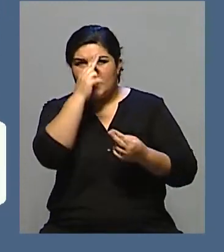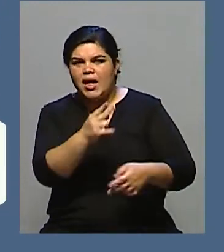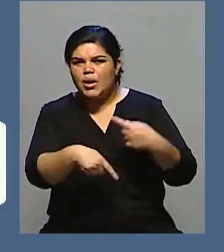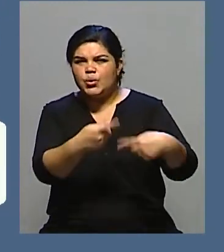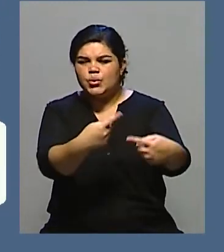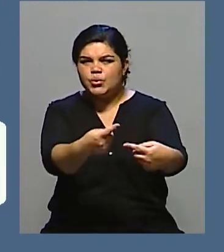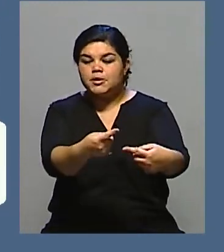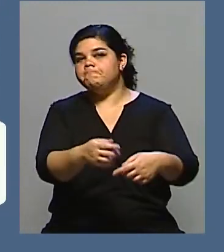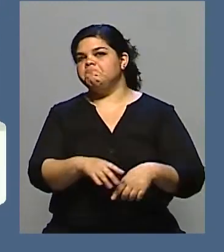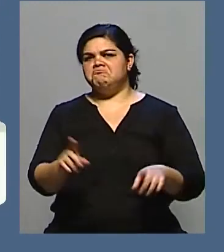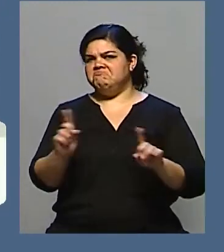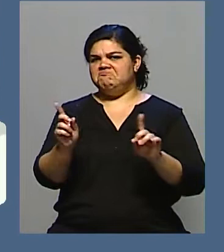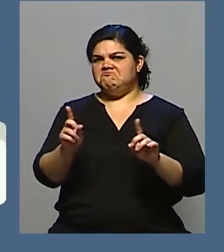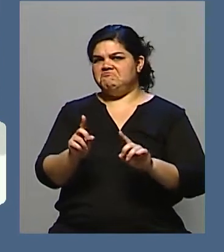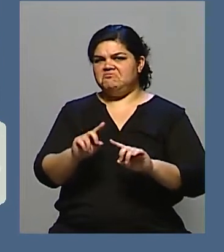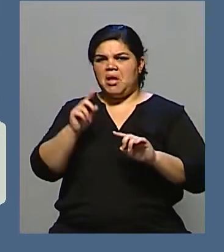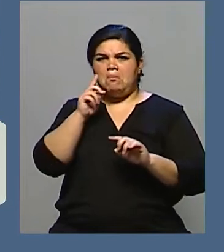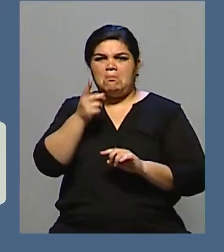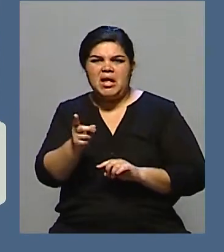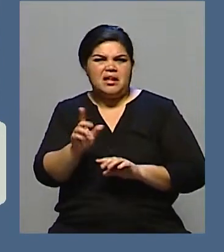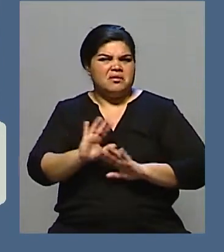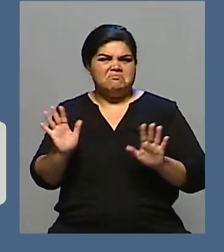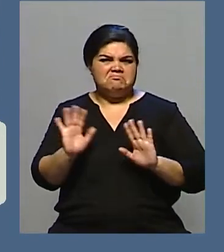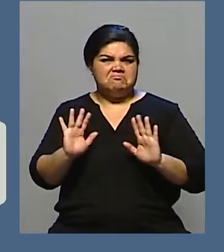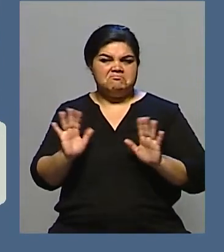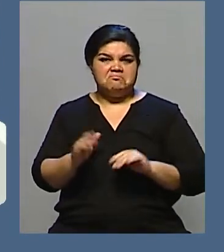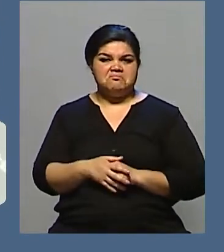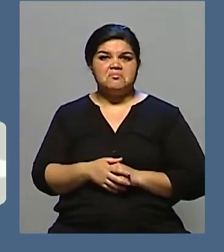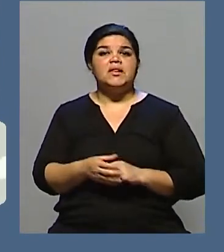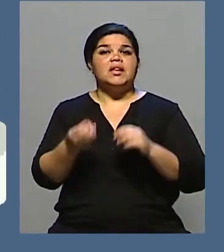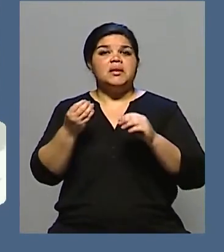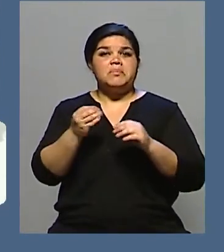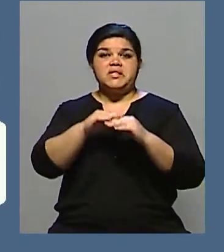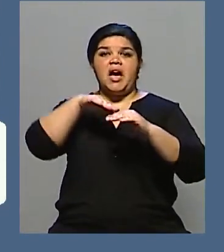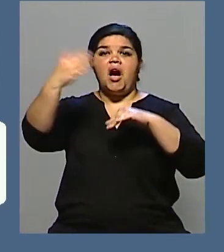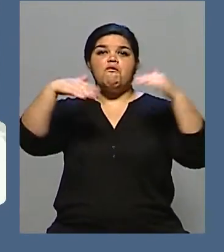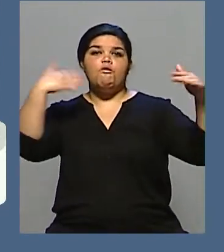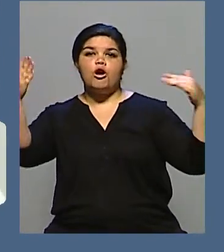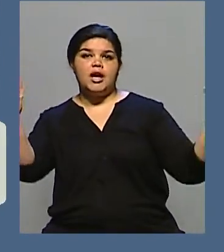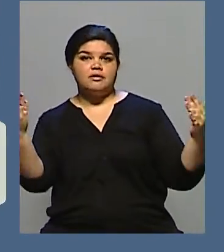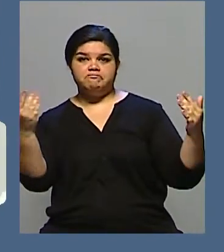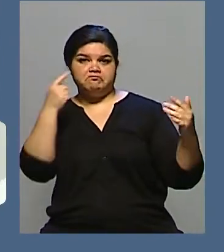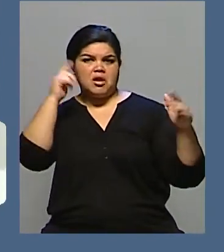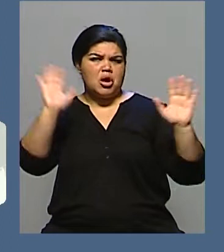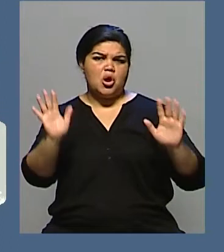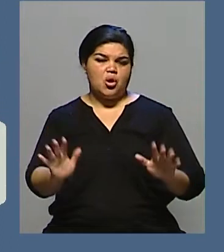No, simplemente porque no se conoce en el exterior el problema de forma profunda.